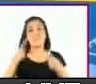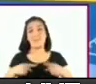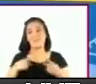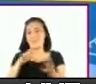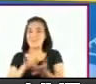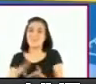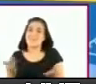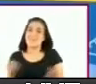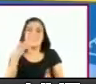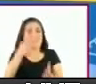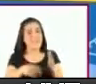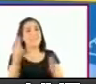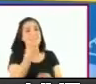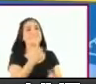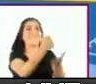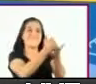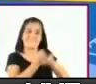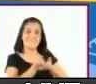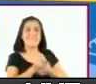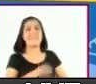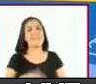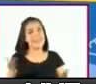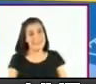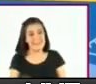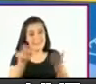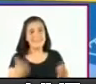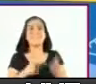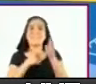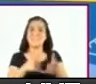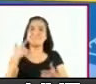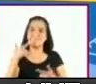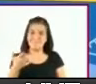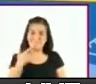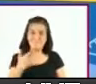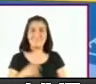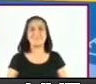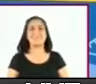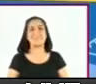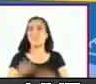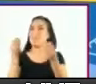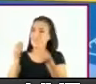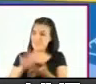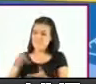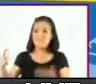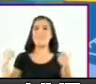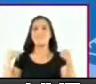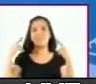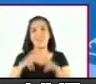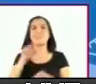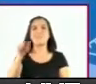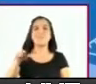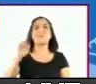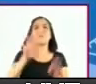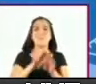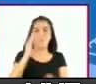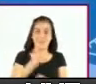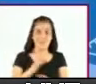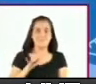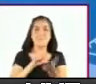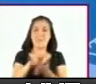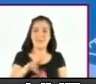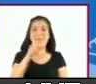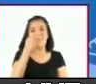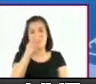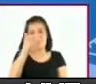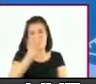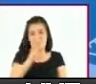si no quiere ser ayudado. Así que ánimo, empeño y dedicación. Muchas gracias, maestra, por su intervención en la sesión de